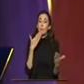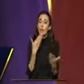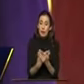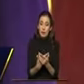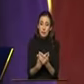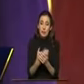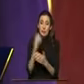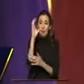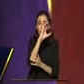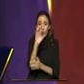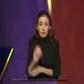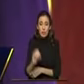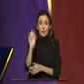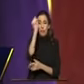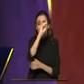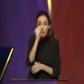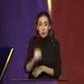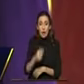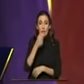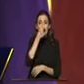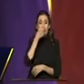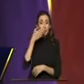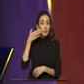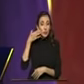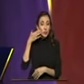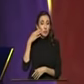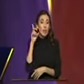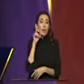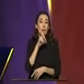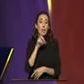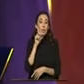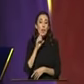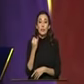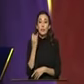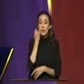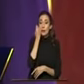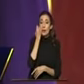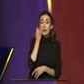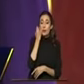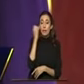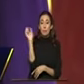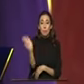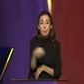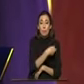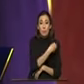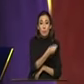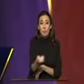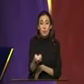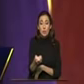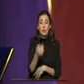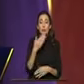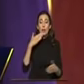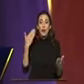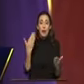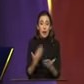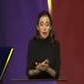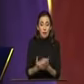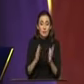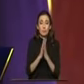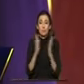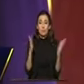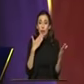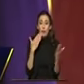costeños, serranos, insulares y amazónicos, mestizos, afros, montubios, indios, gracias, mil